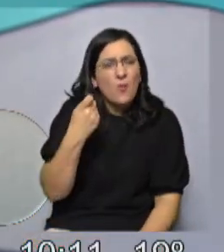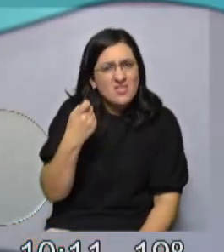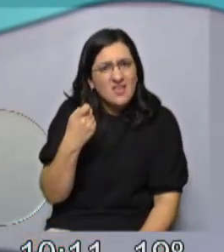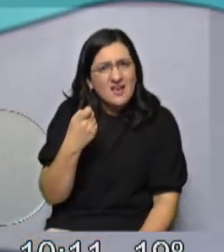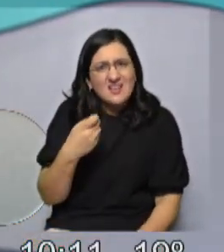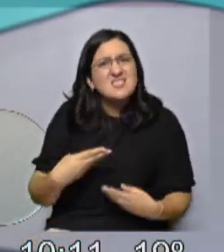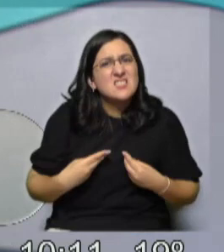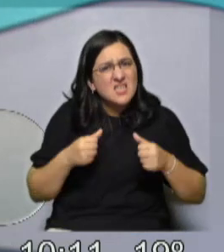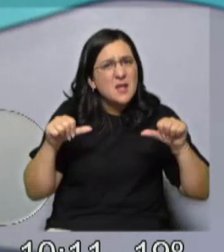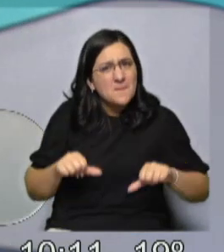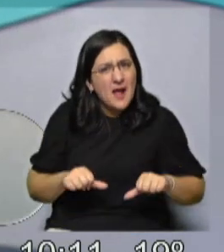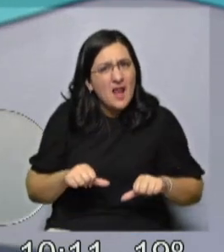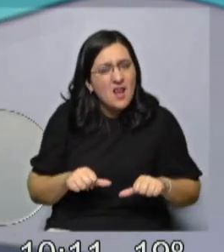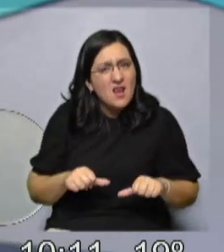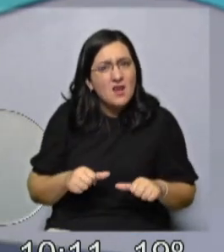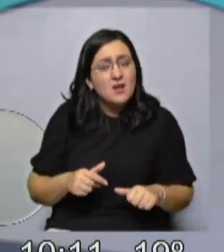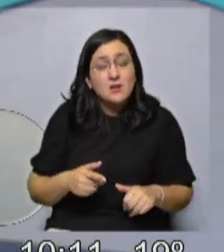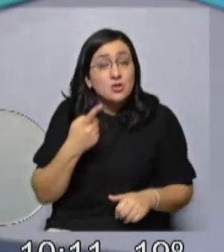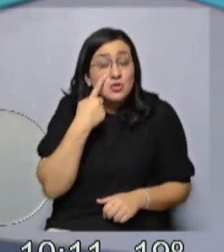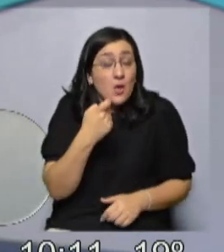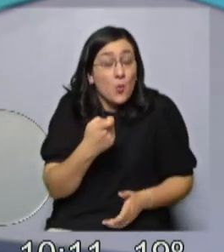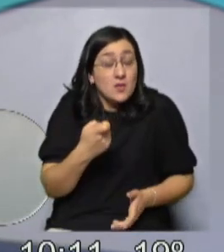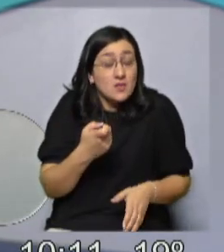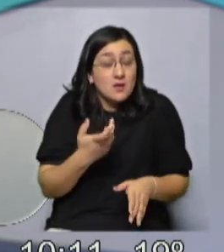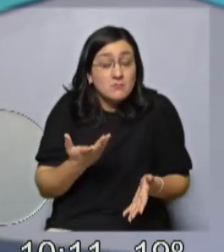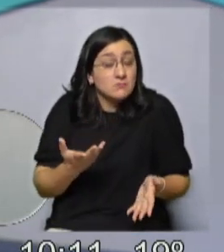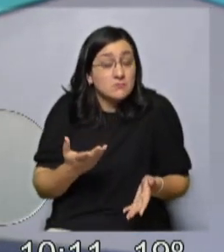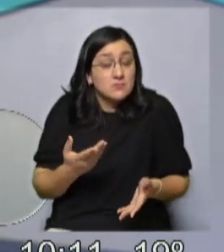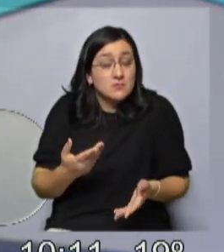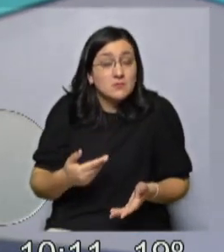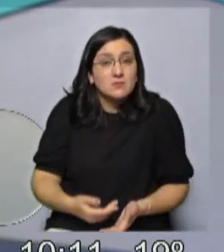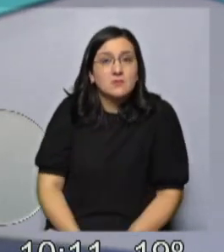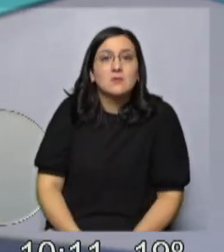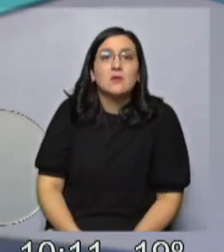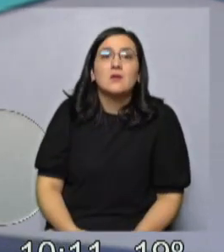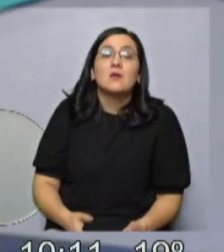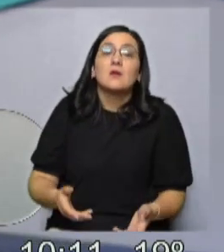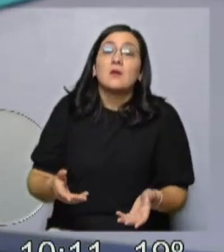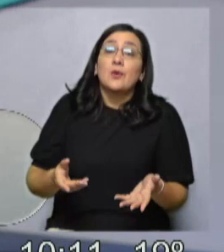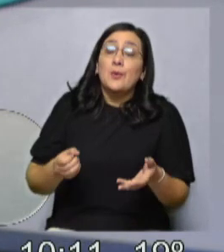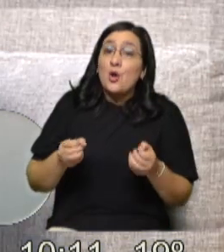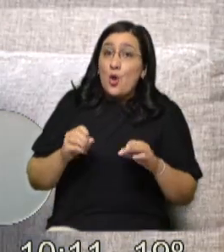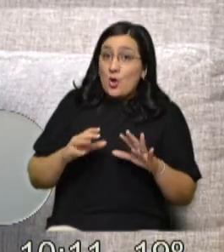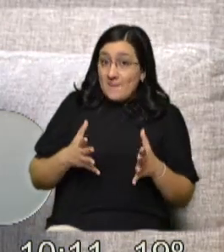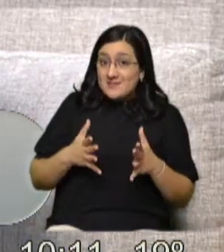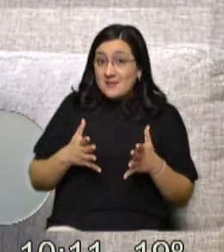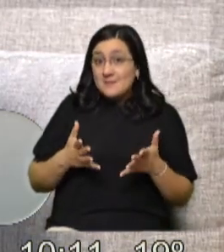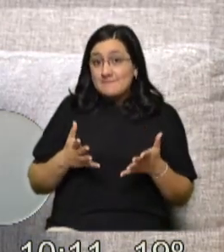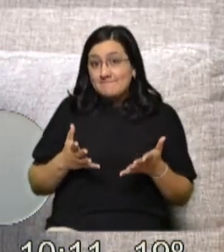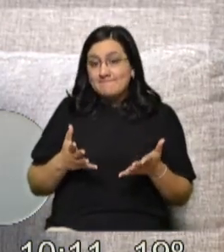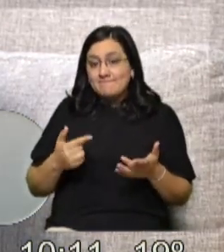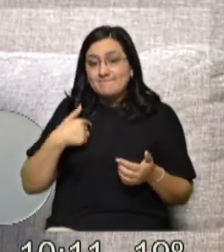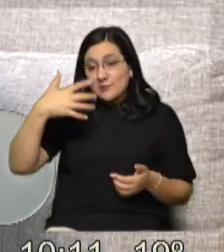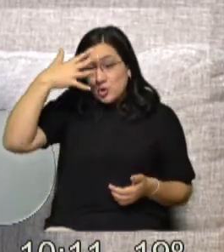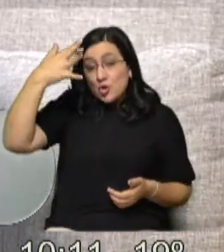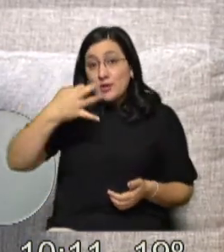reaccionando a un estado mental que no está bueno, pero sin saber que es consecuencia de ese estado. Lo que pasa es que ahí, justamente, Fito, yo creo